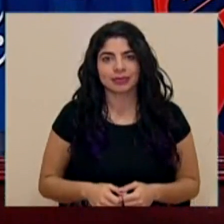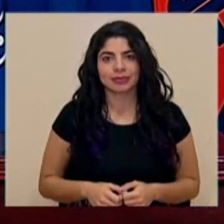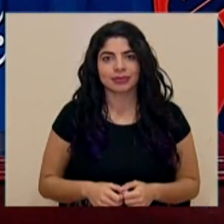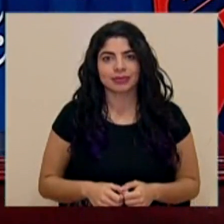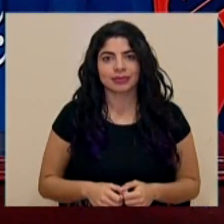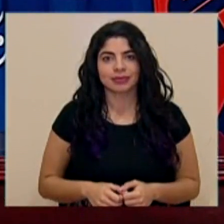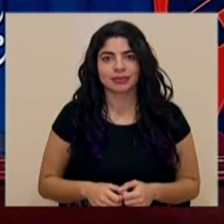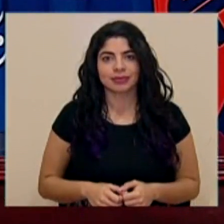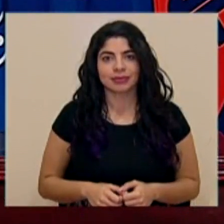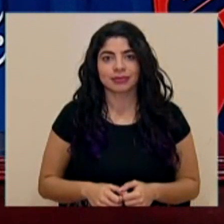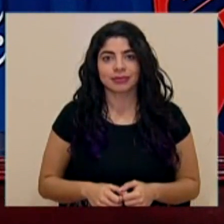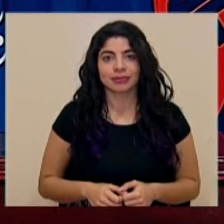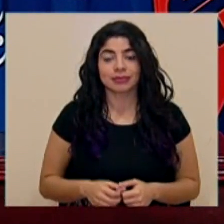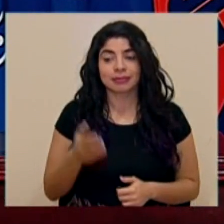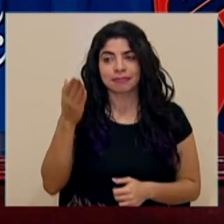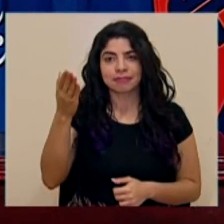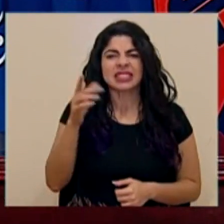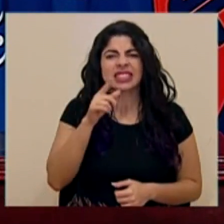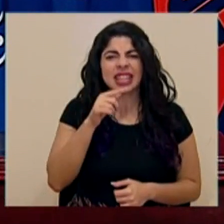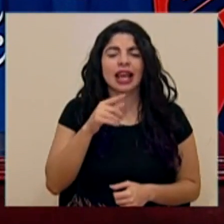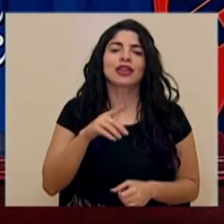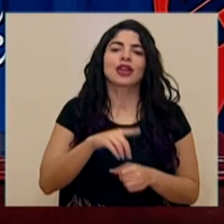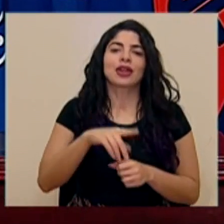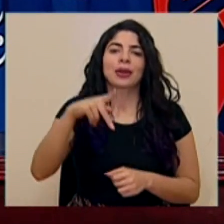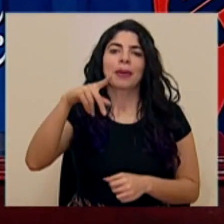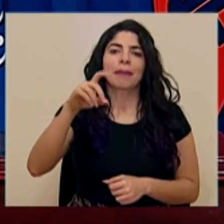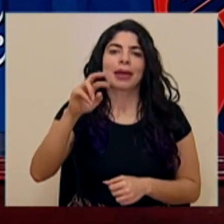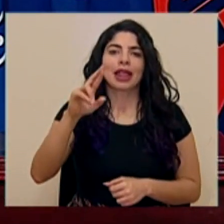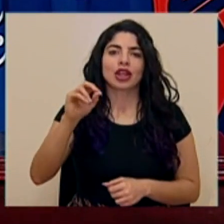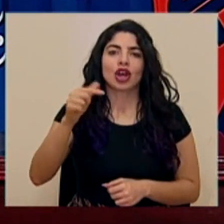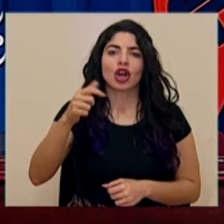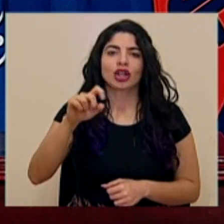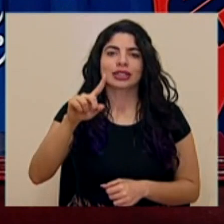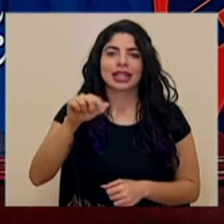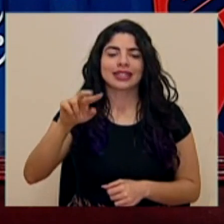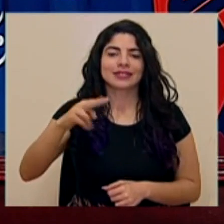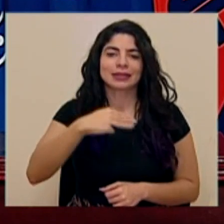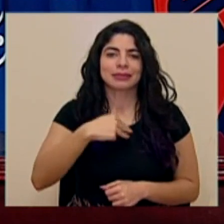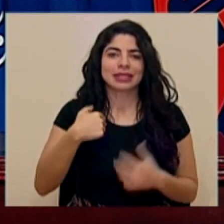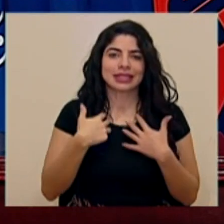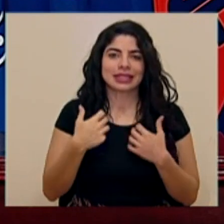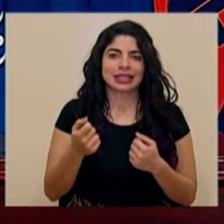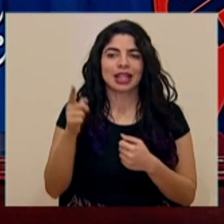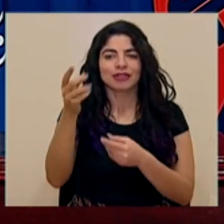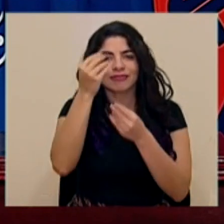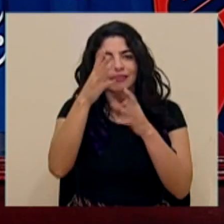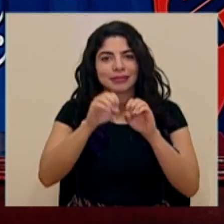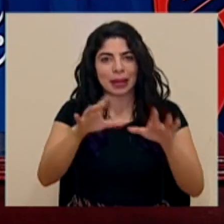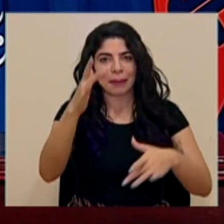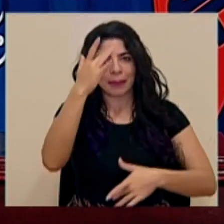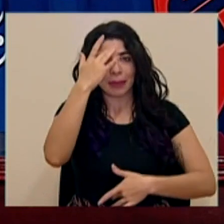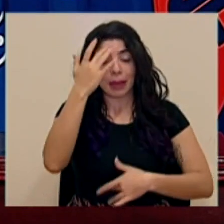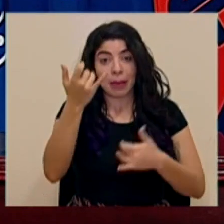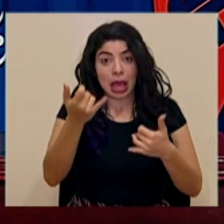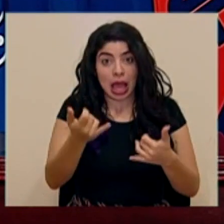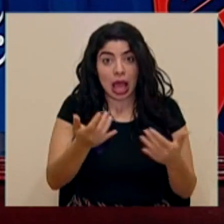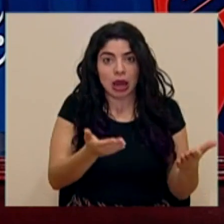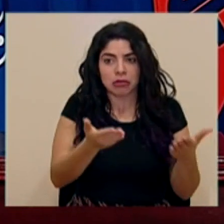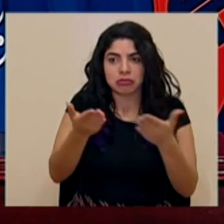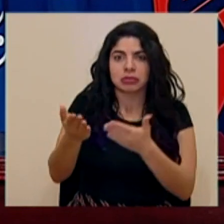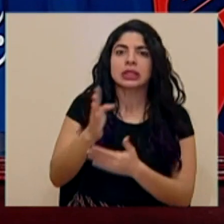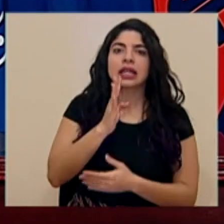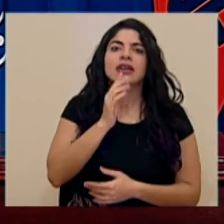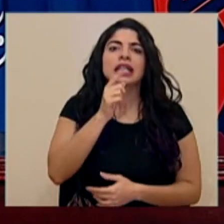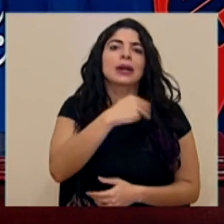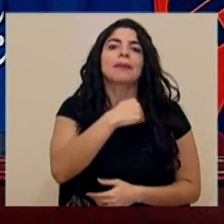tardes. Era el doctor Pedro González, viceministro de Salud, con el reporte epidemiológico. Cedemos el uso de la